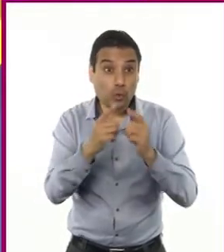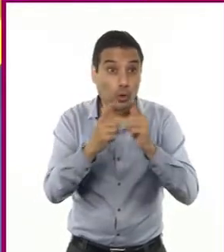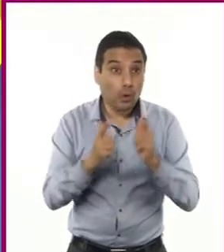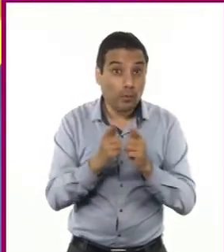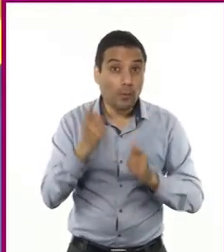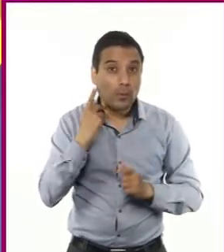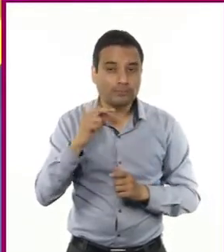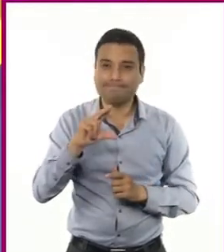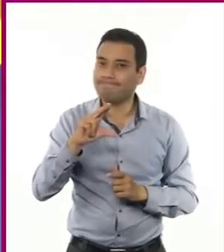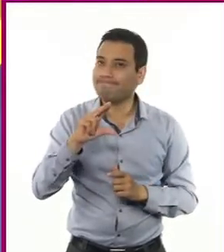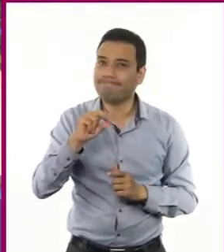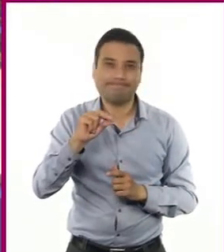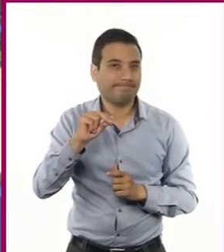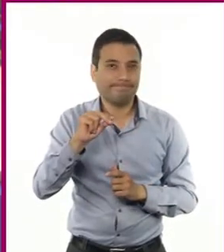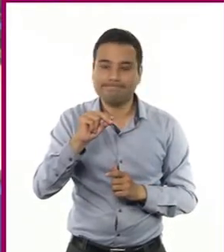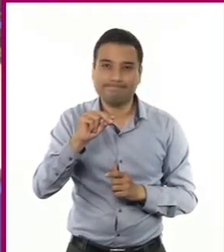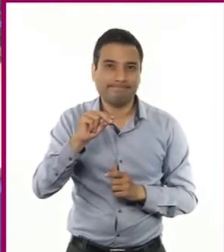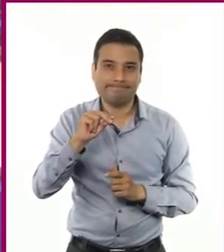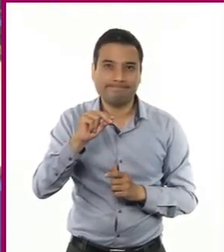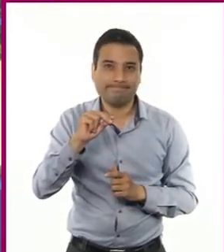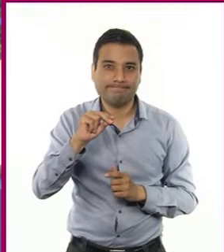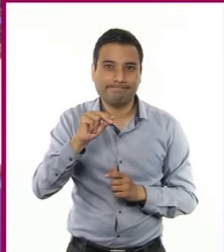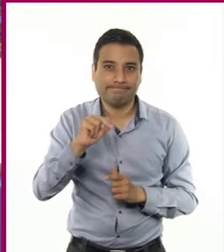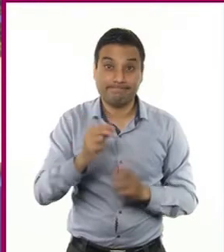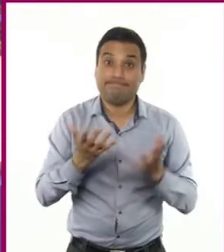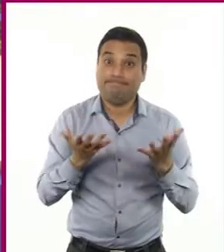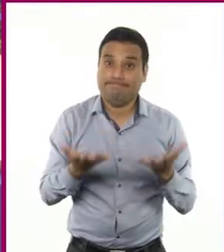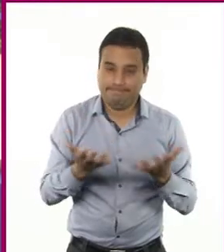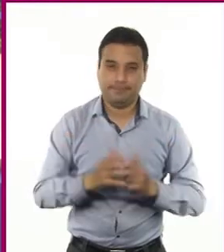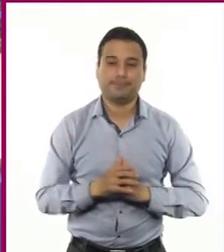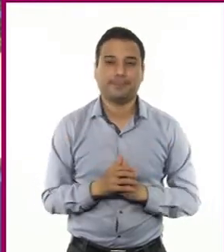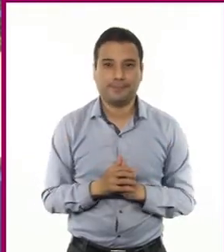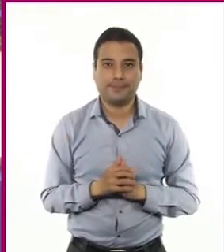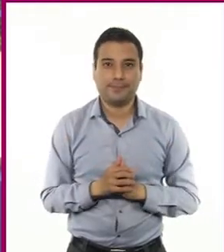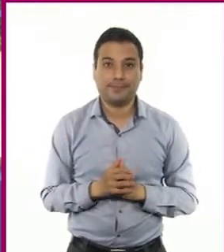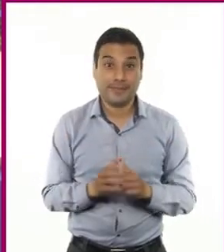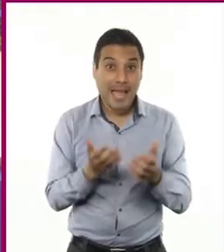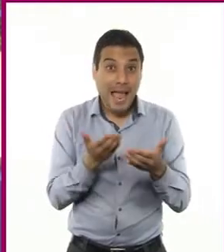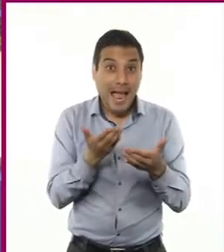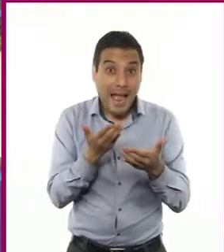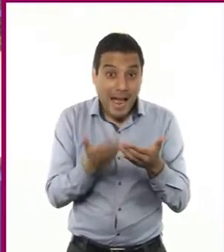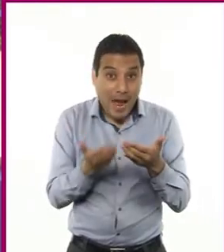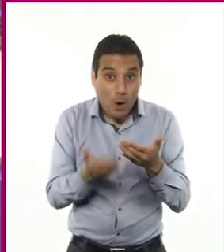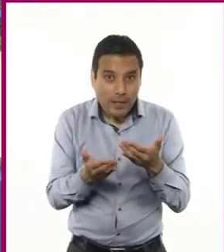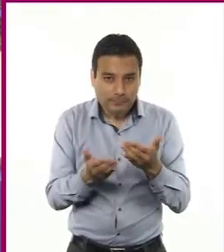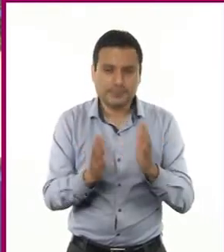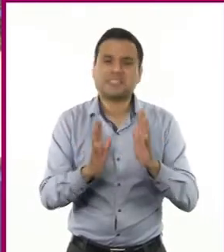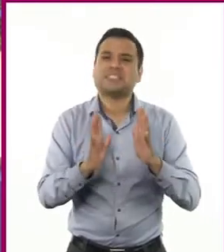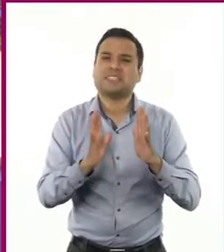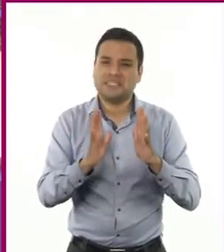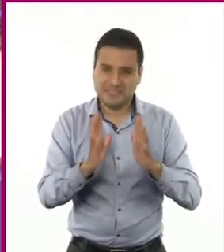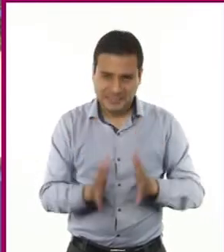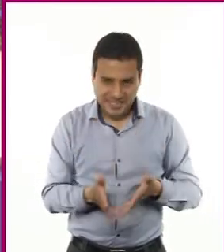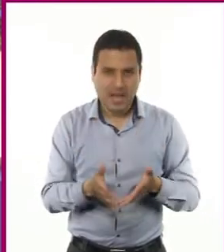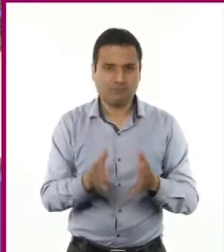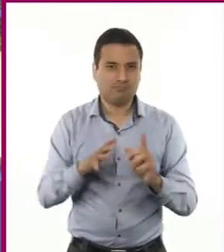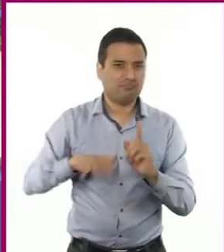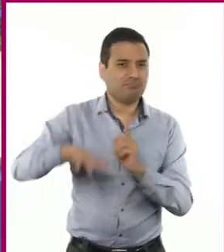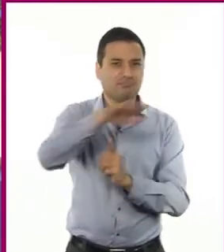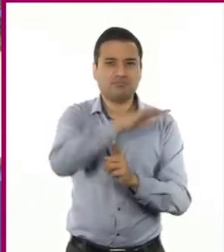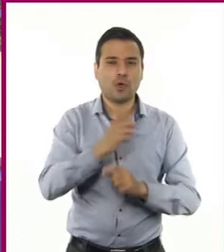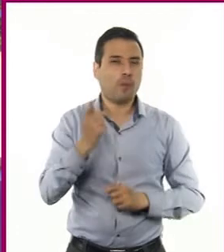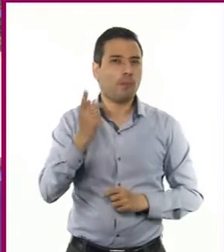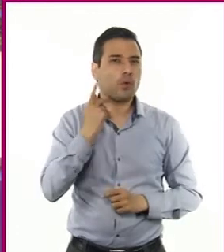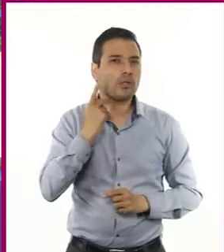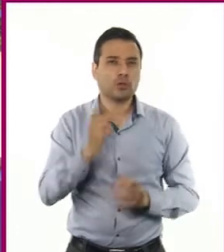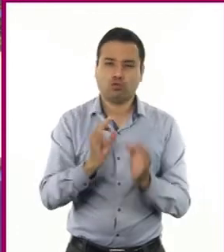fuerzas políticas. Por lo tanto, en el presente existe el clima político perfecto para que nuestro país cumpla con